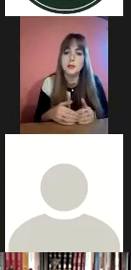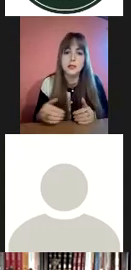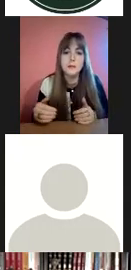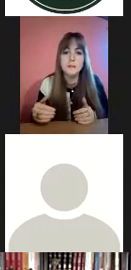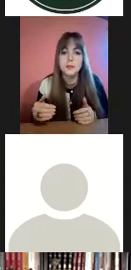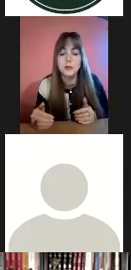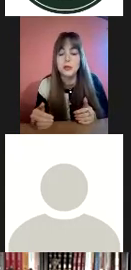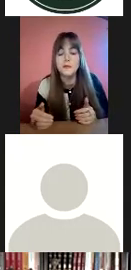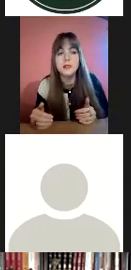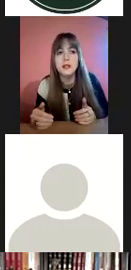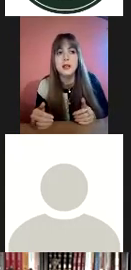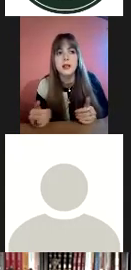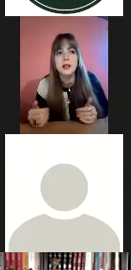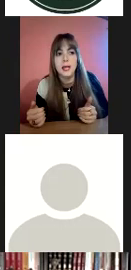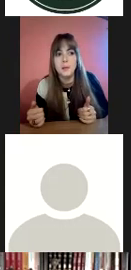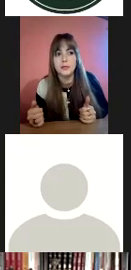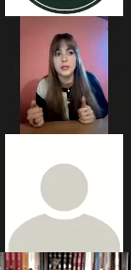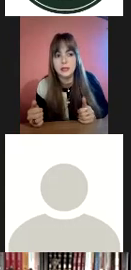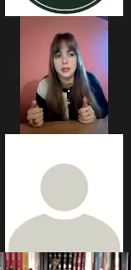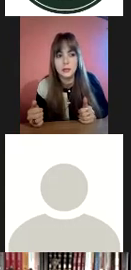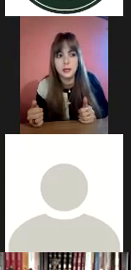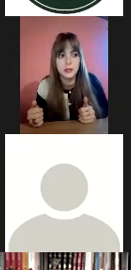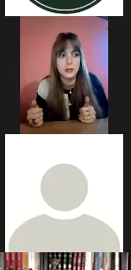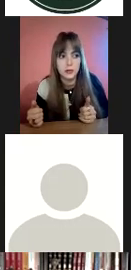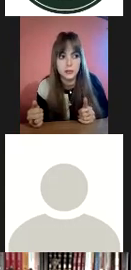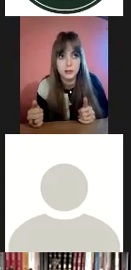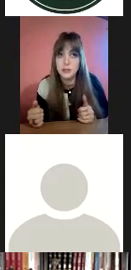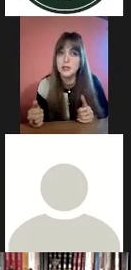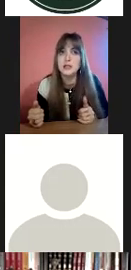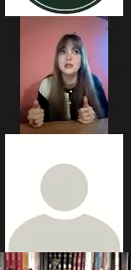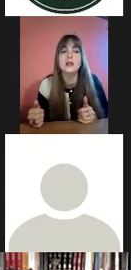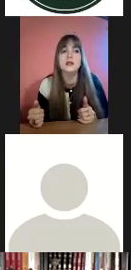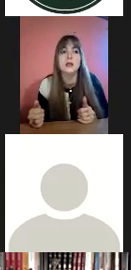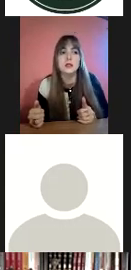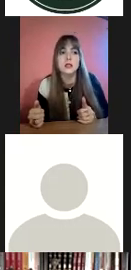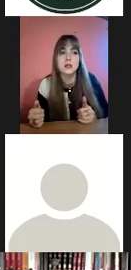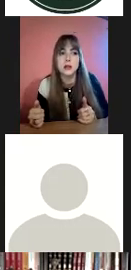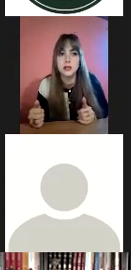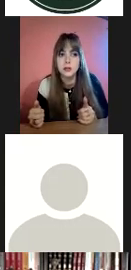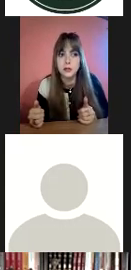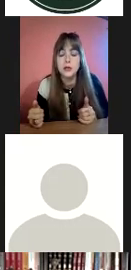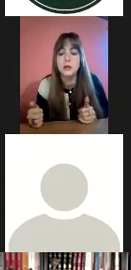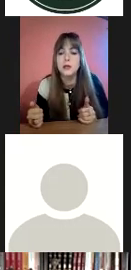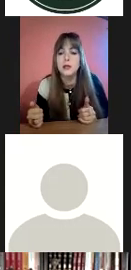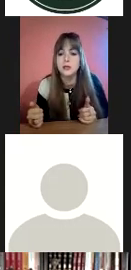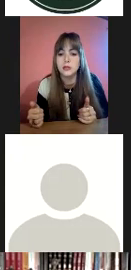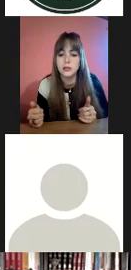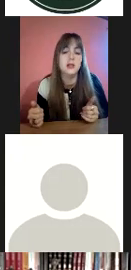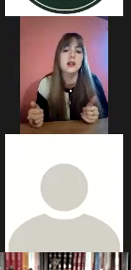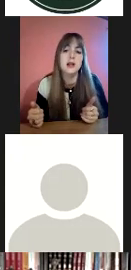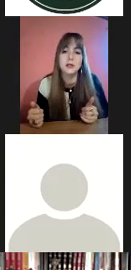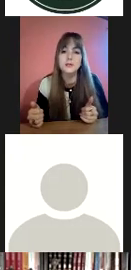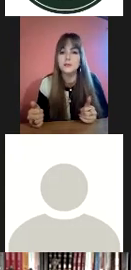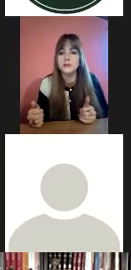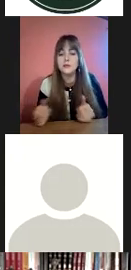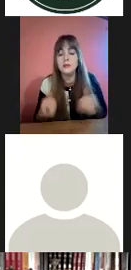es realmente muy difícil. Y sinceramente, en estos 12, casi 13 años que llevo rescatando, nunca vi que Sonoxi se